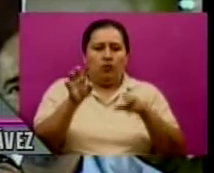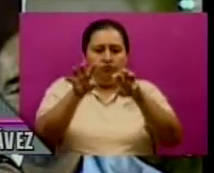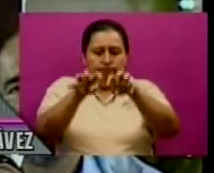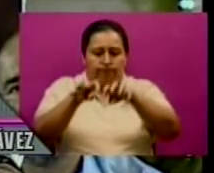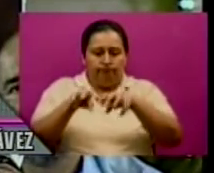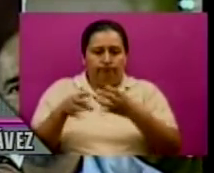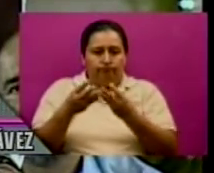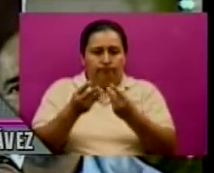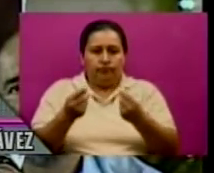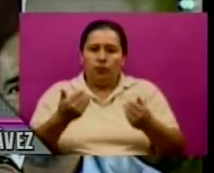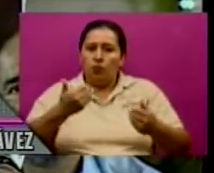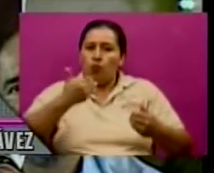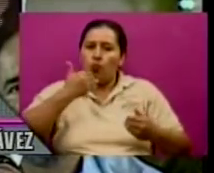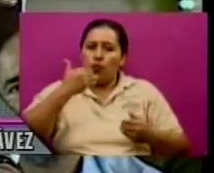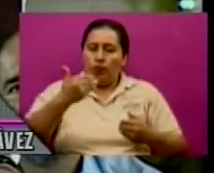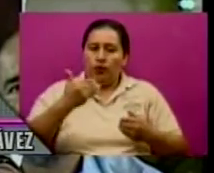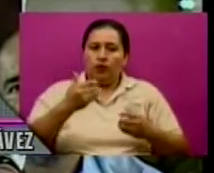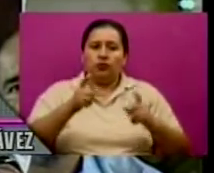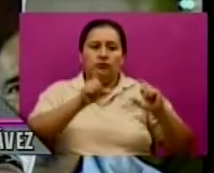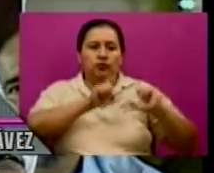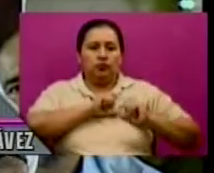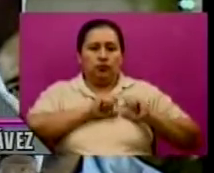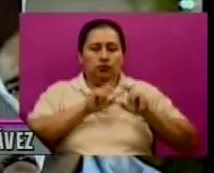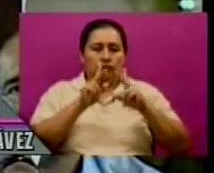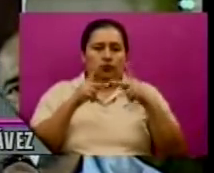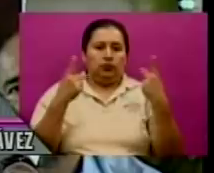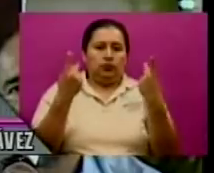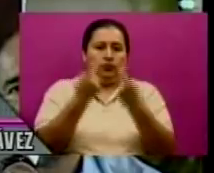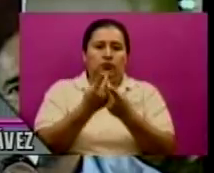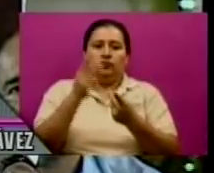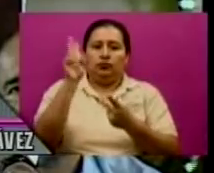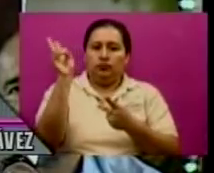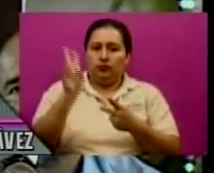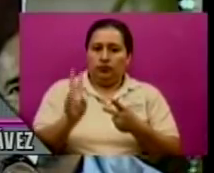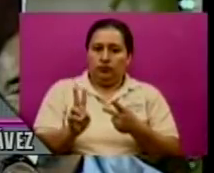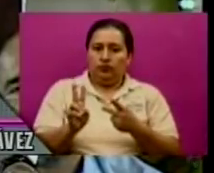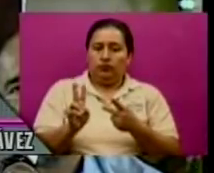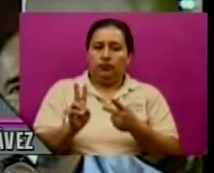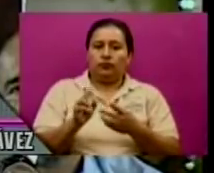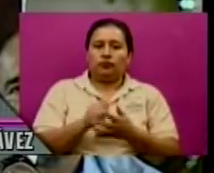fértil, en el corazón del pueblo venezolano.